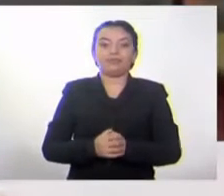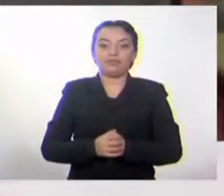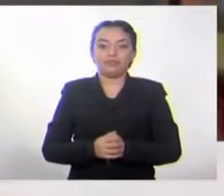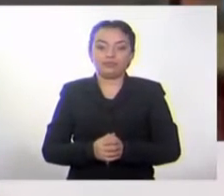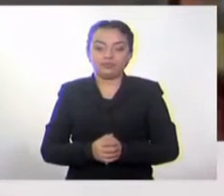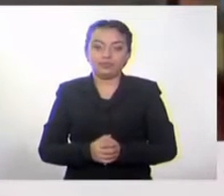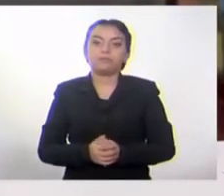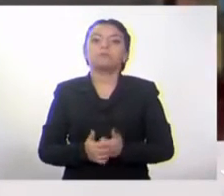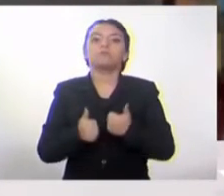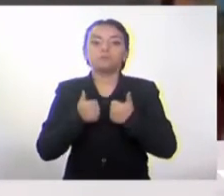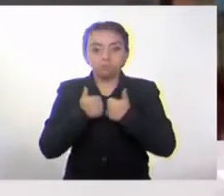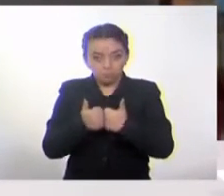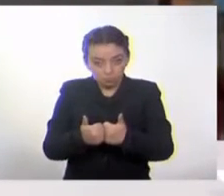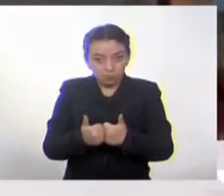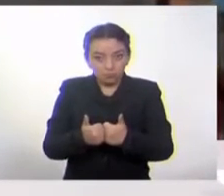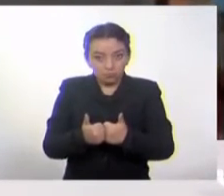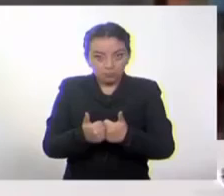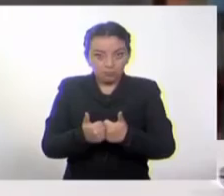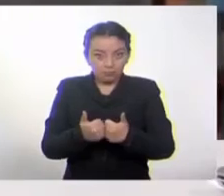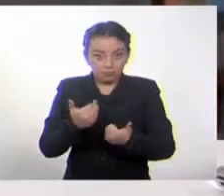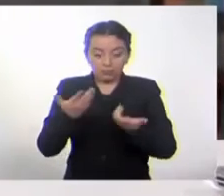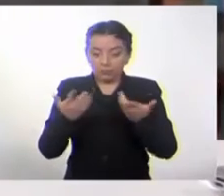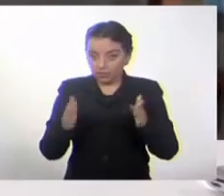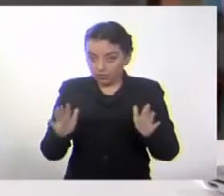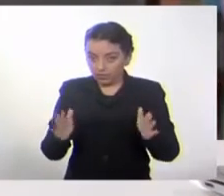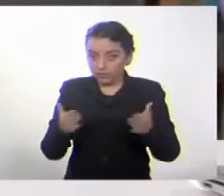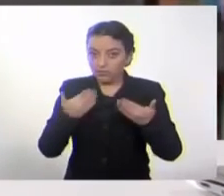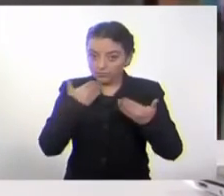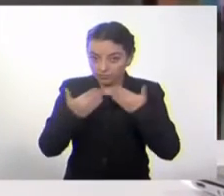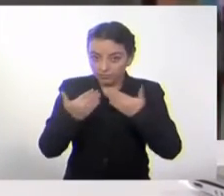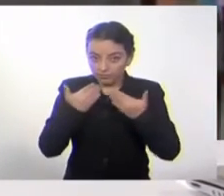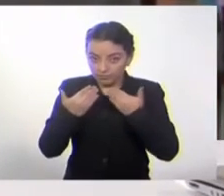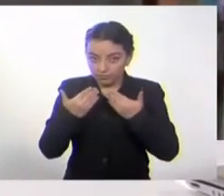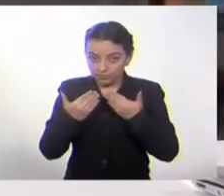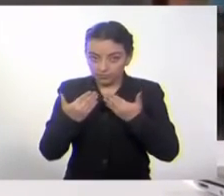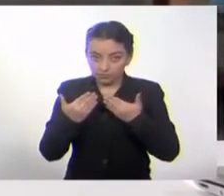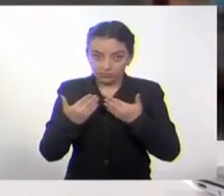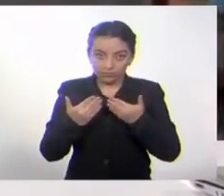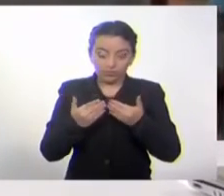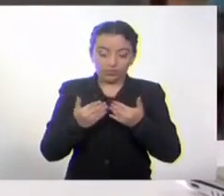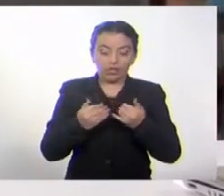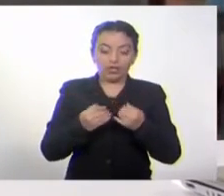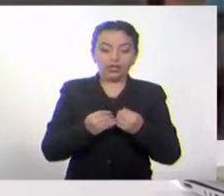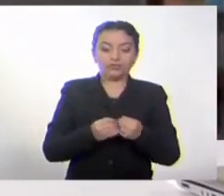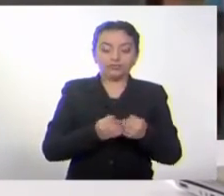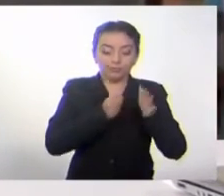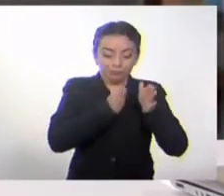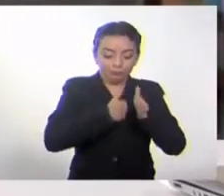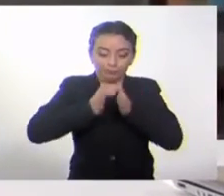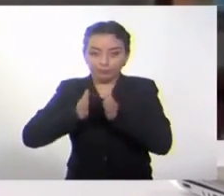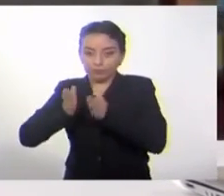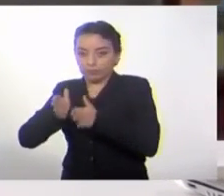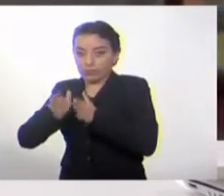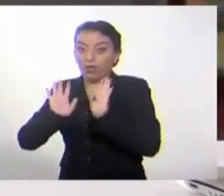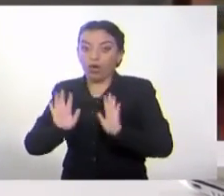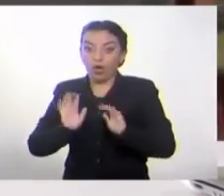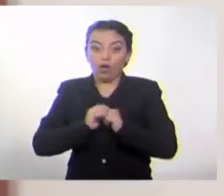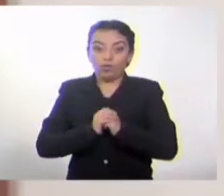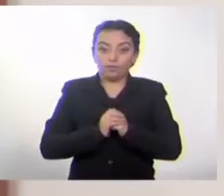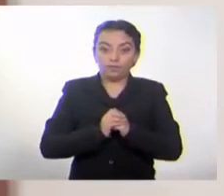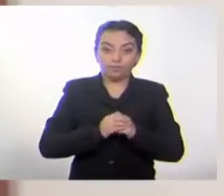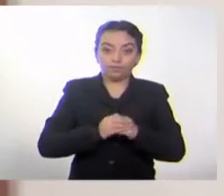Muy bien, ya hemos armado 2 circuitos, uno en serie y uno en paralelo. Analicemos lo que ha